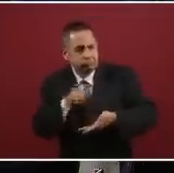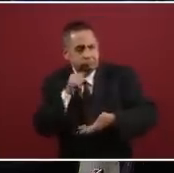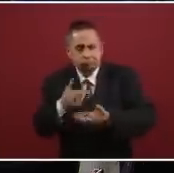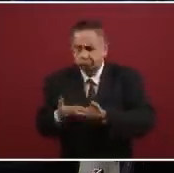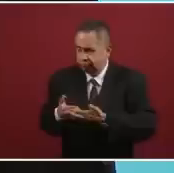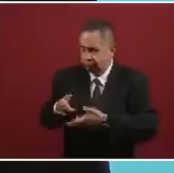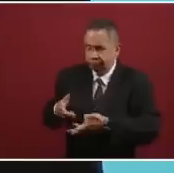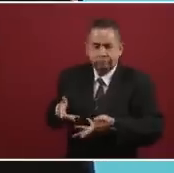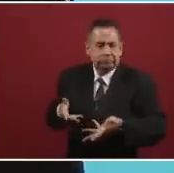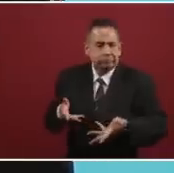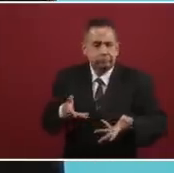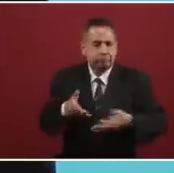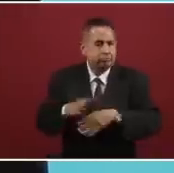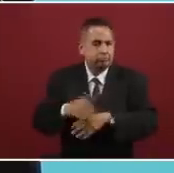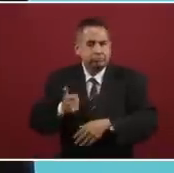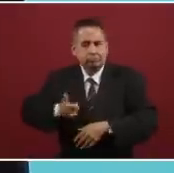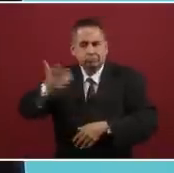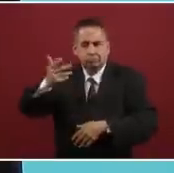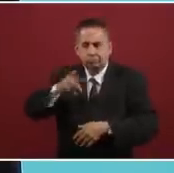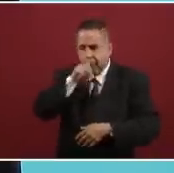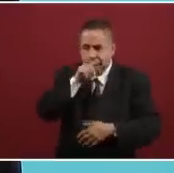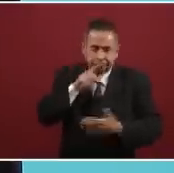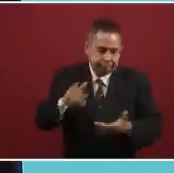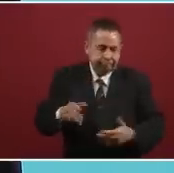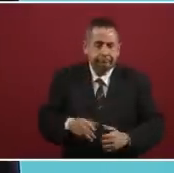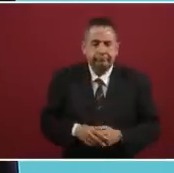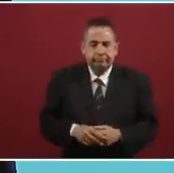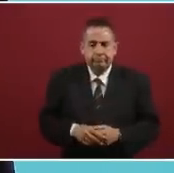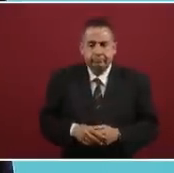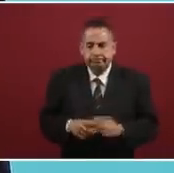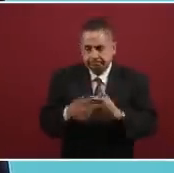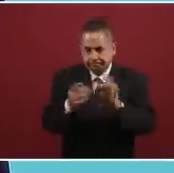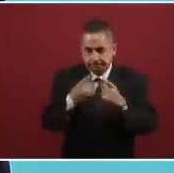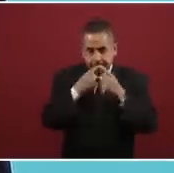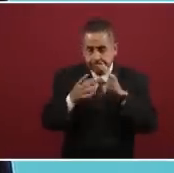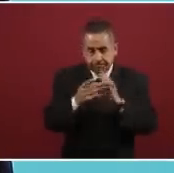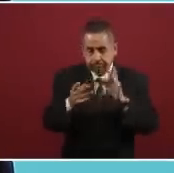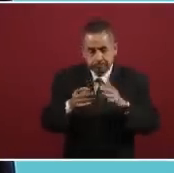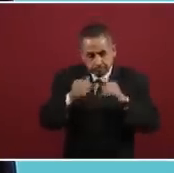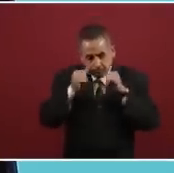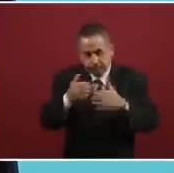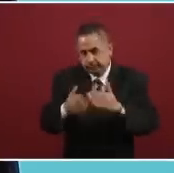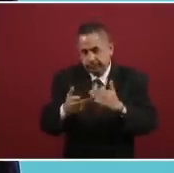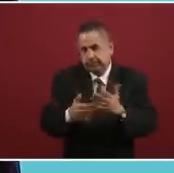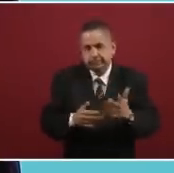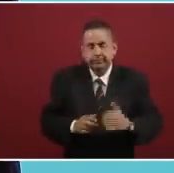comprando porque estaba muy caro el pollo y que no se les estaba atendiendo.